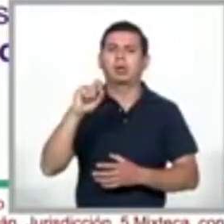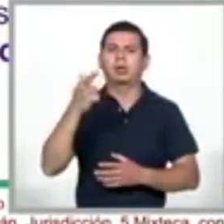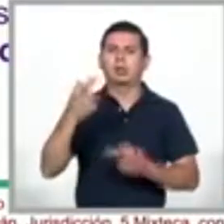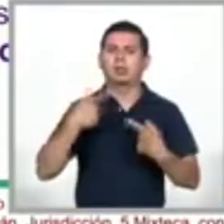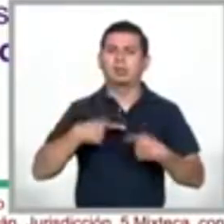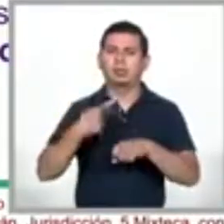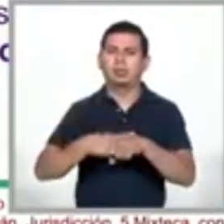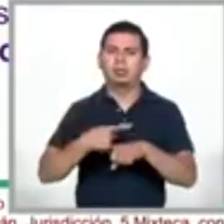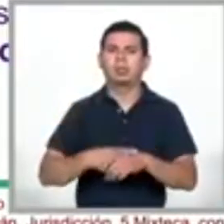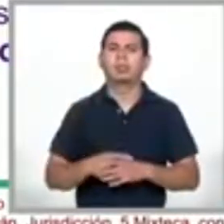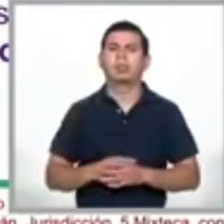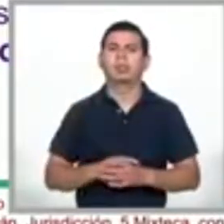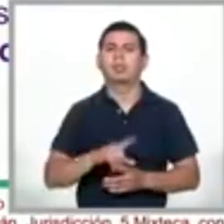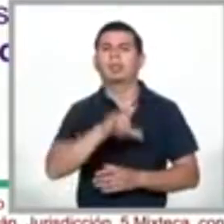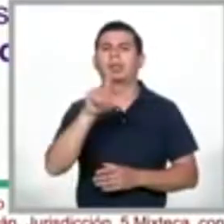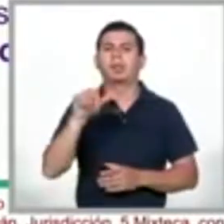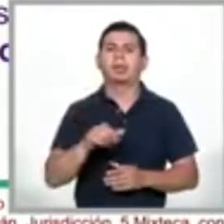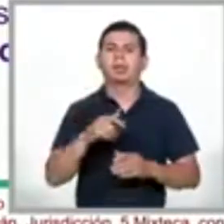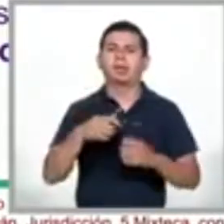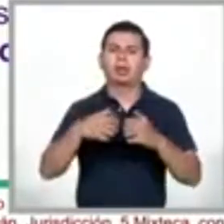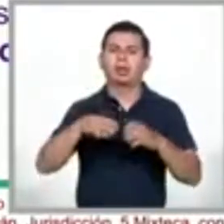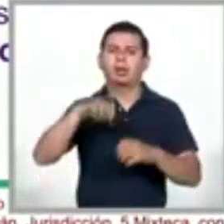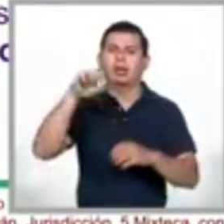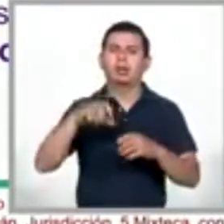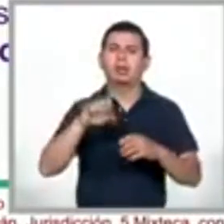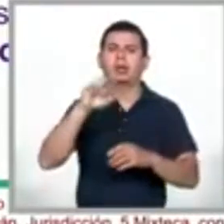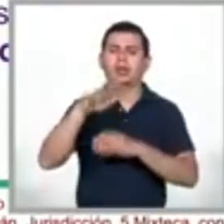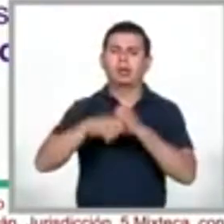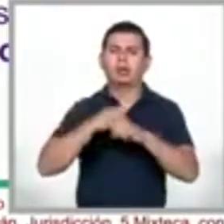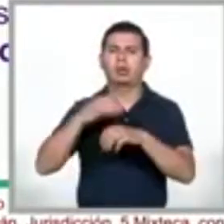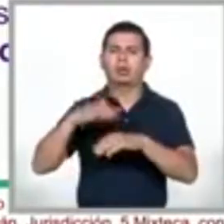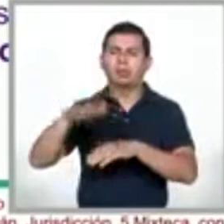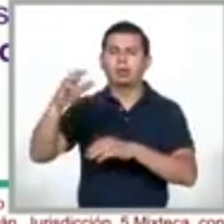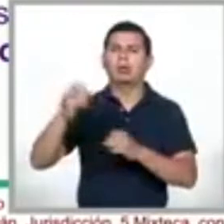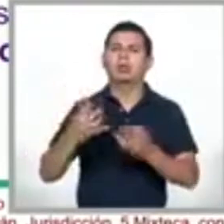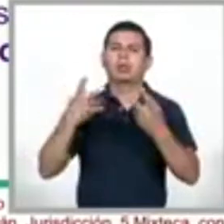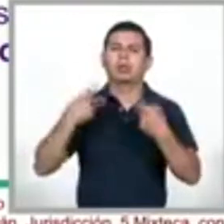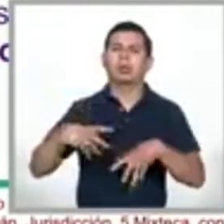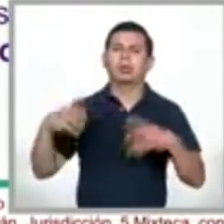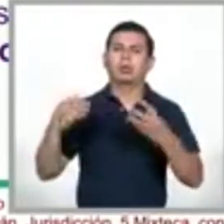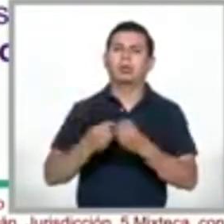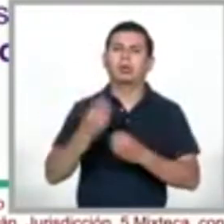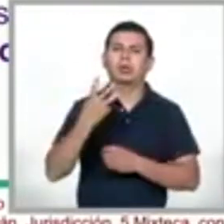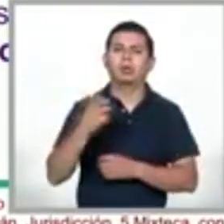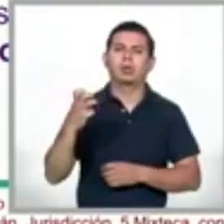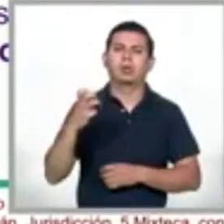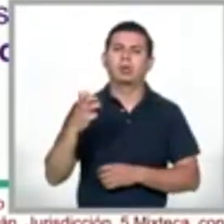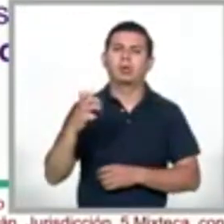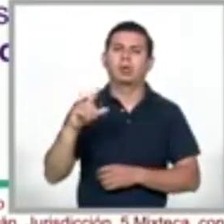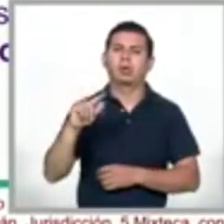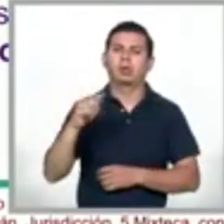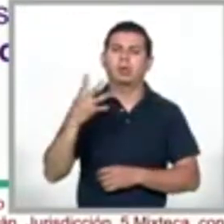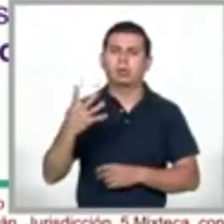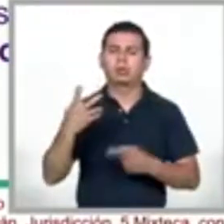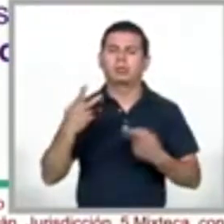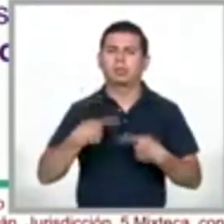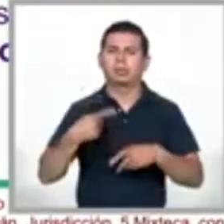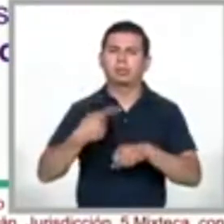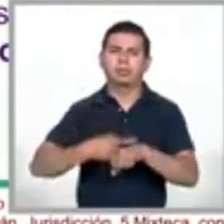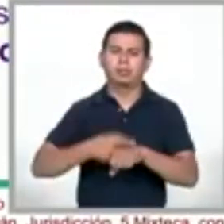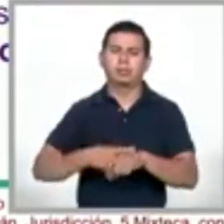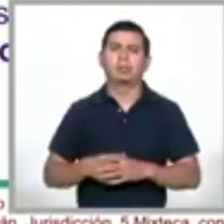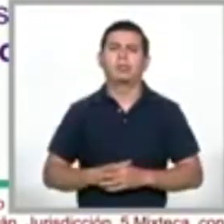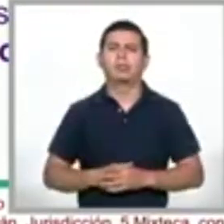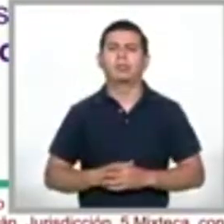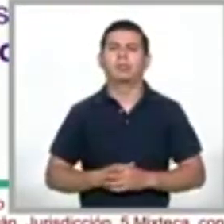527 casos, posteriormente del grupo de 65 años y más, con un total de 374 casos.